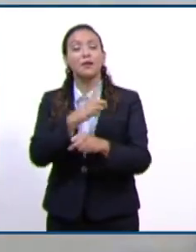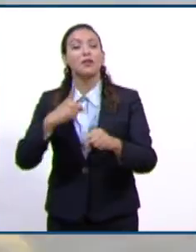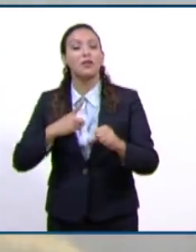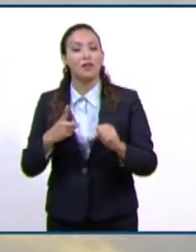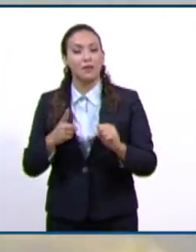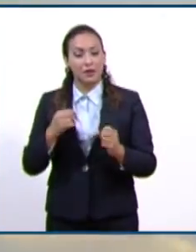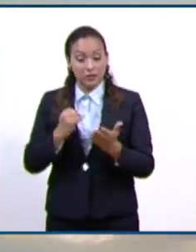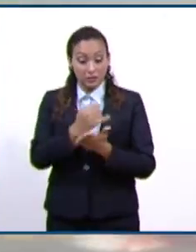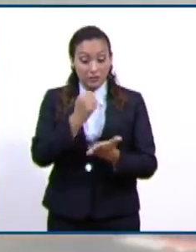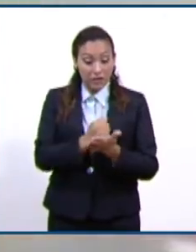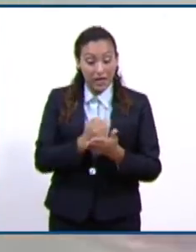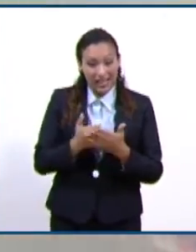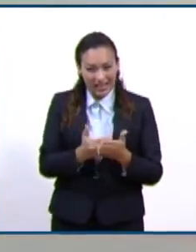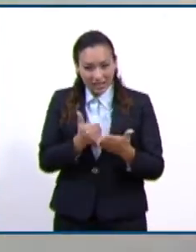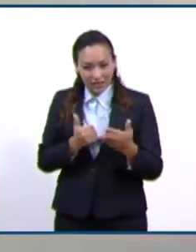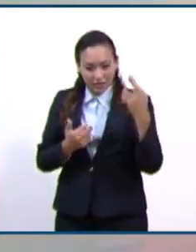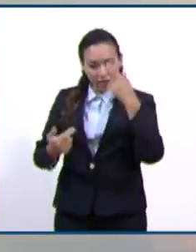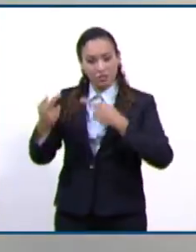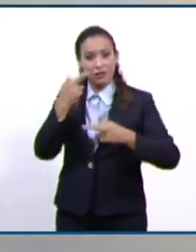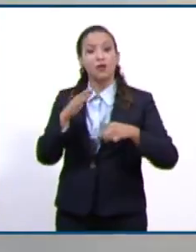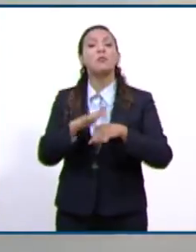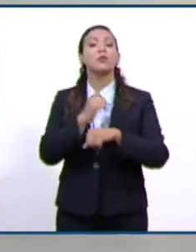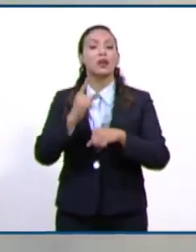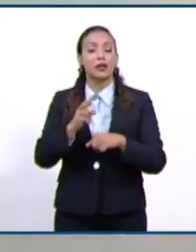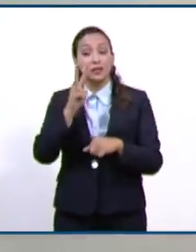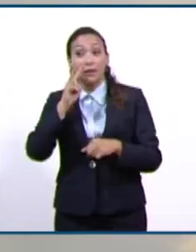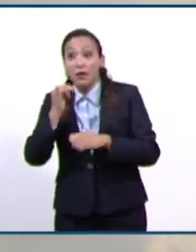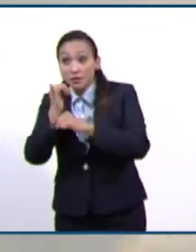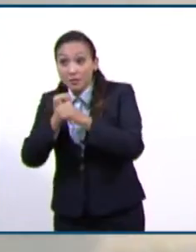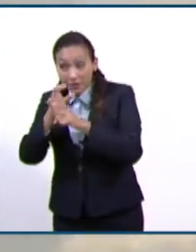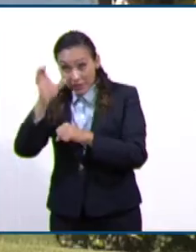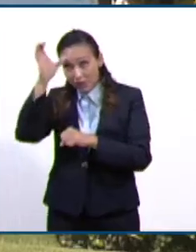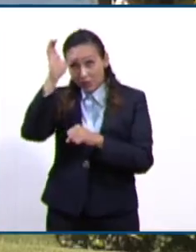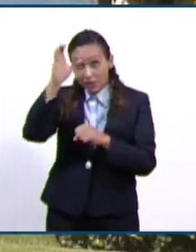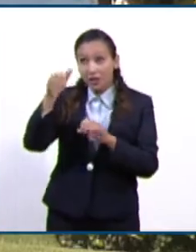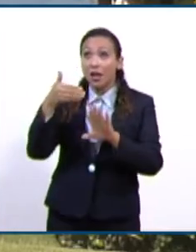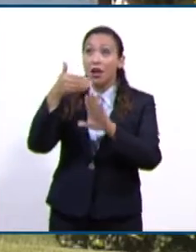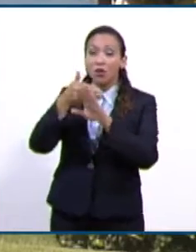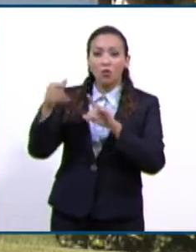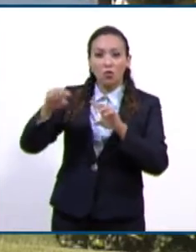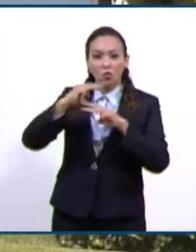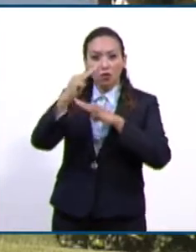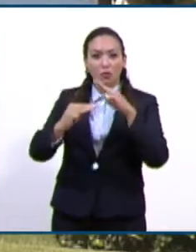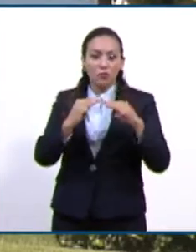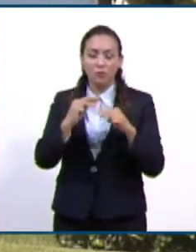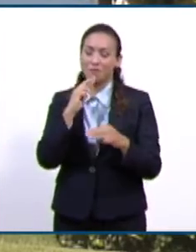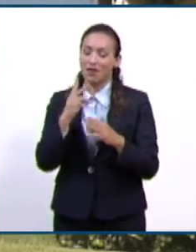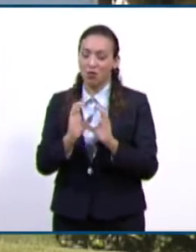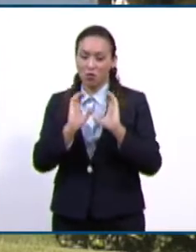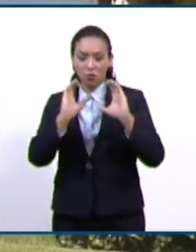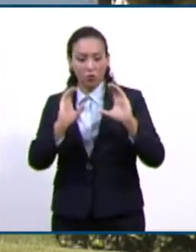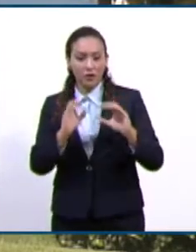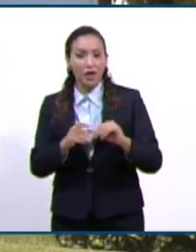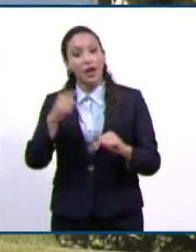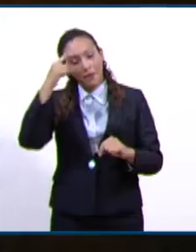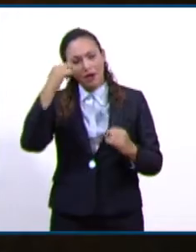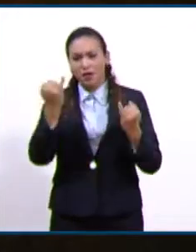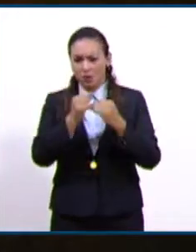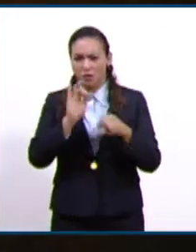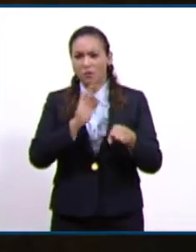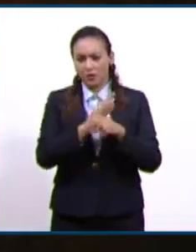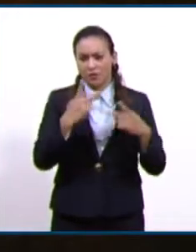de decisiones que, pese a la falta de certeza científica sobre un daño, permitan conservar el medio ambiente mientras se